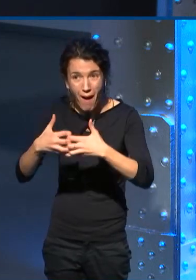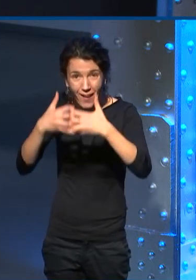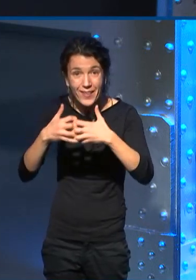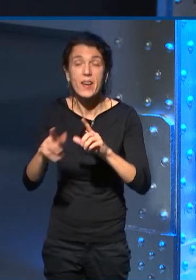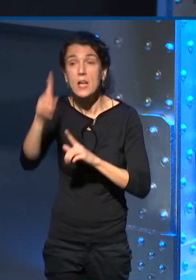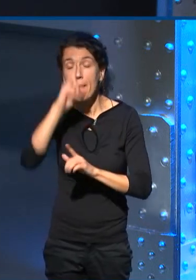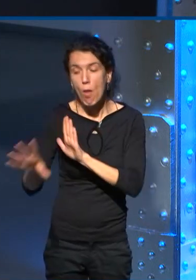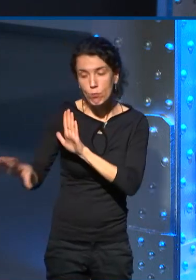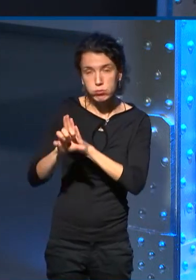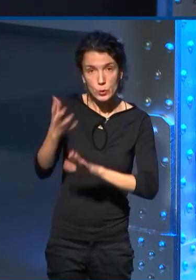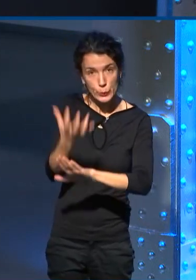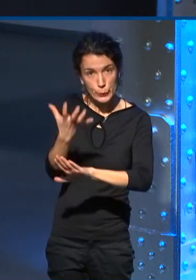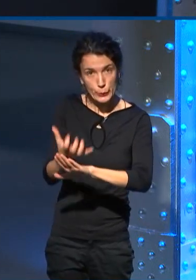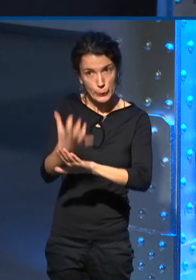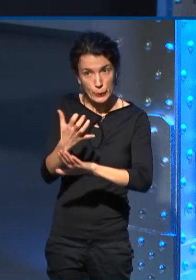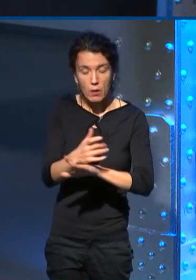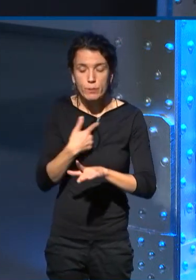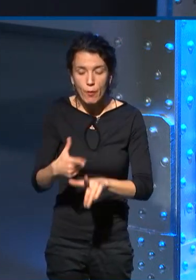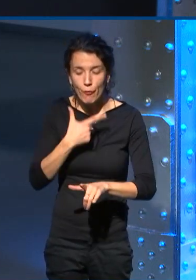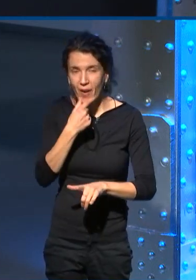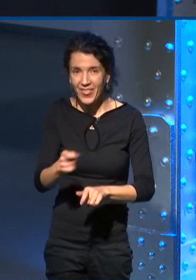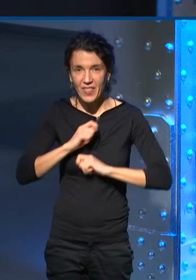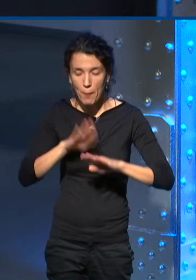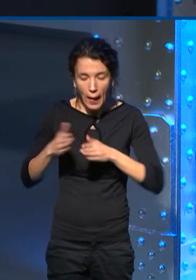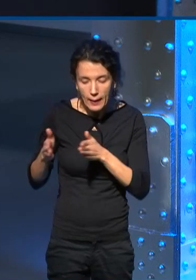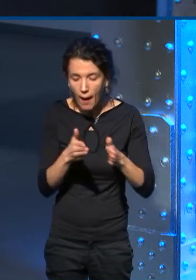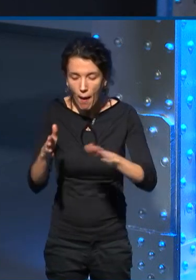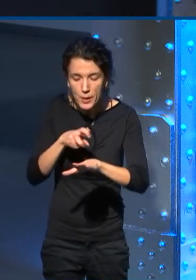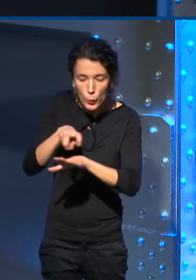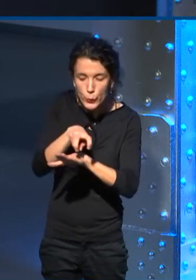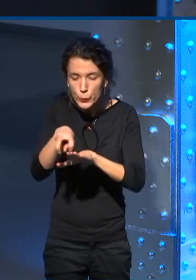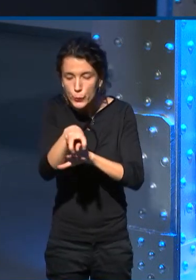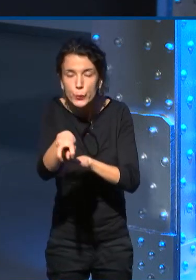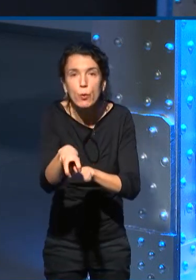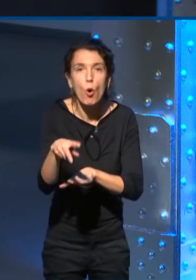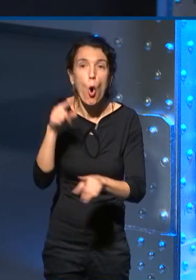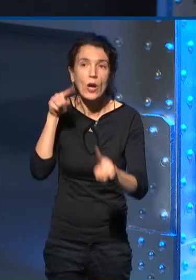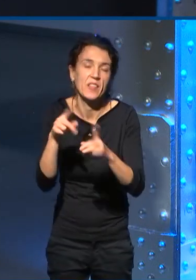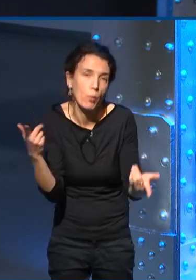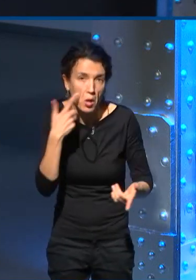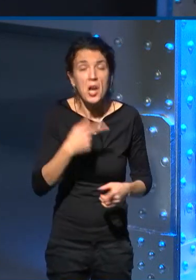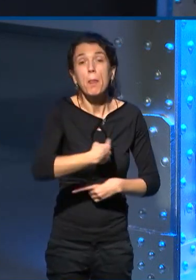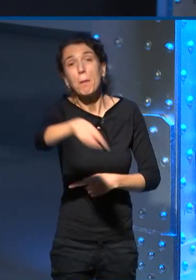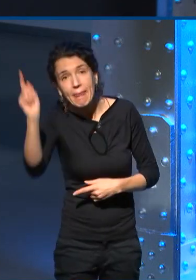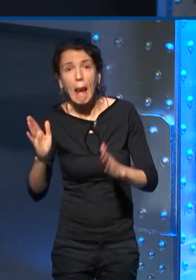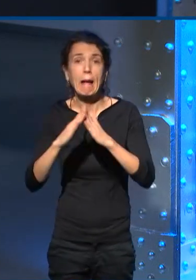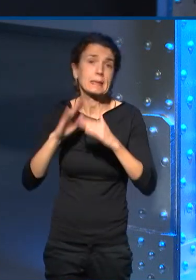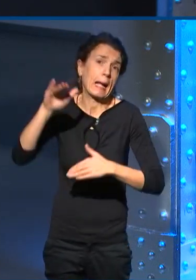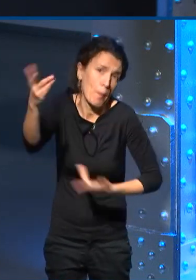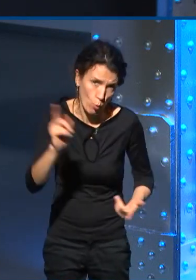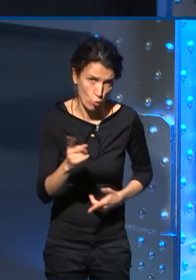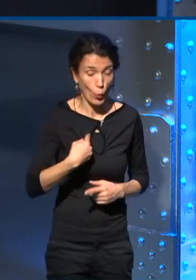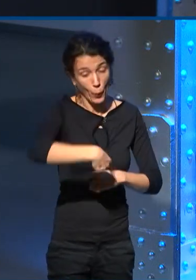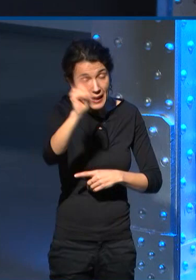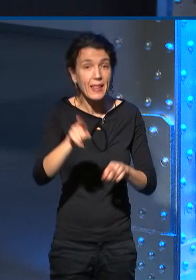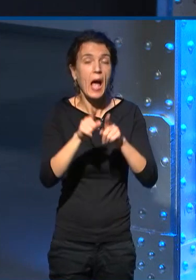esas imágenes, encontrar el camino hacia un objetivo que le pongamos. No le decimos, vete hasta la casa de campo, le decimos, vete de aquí